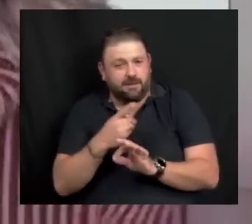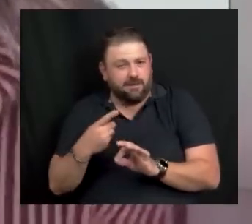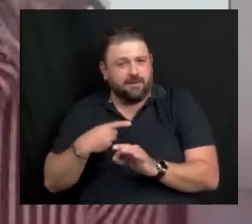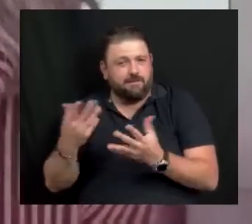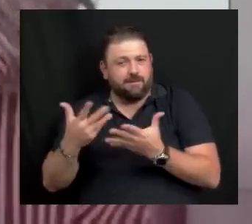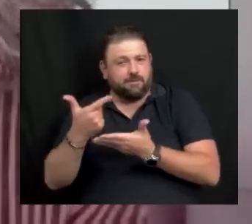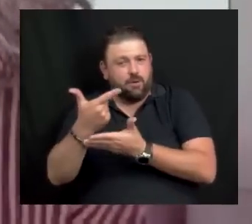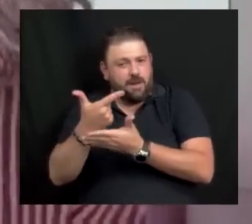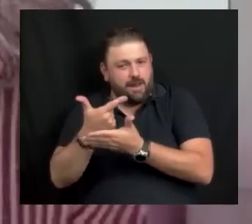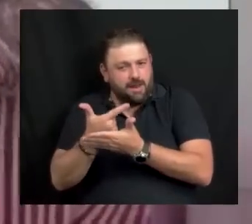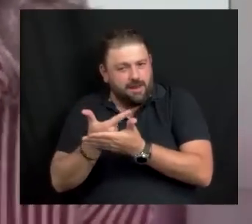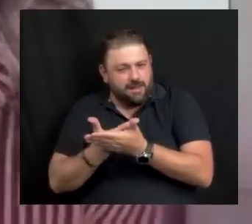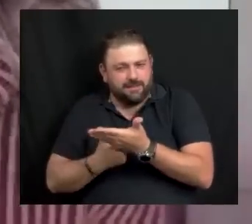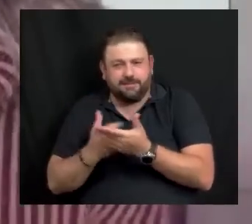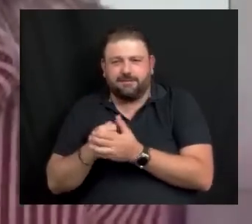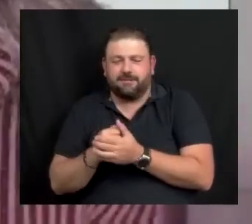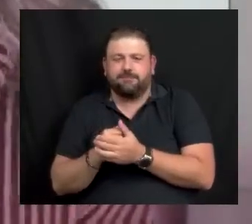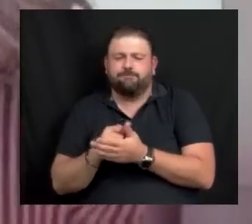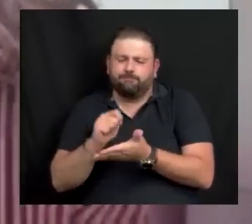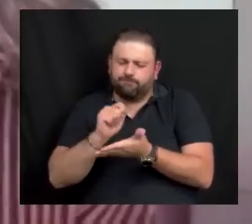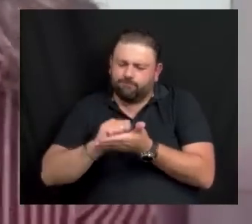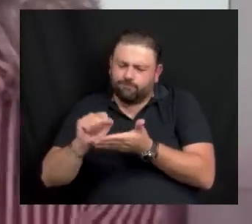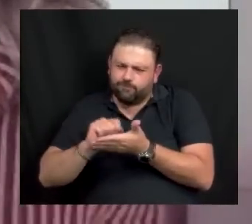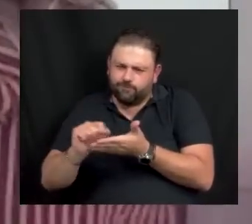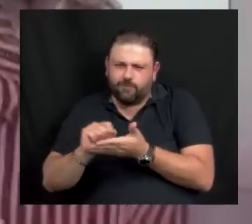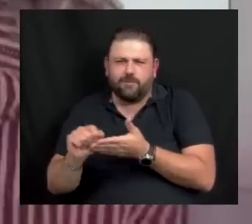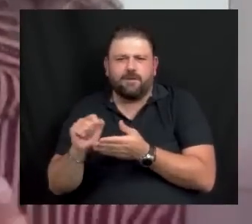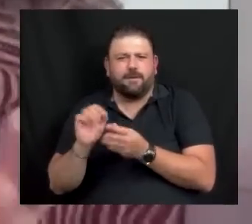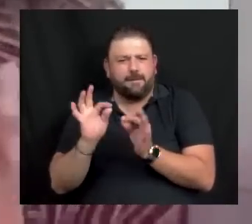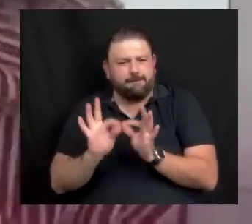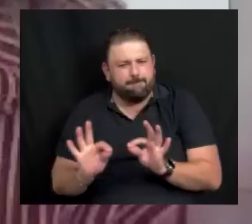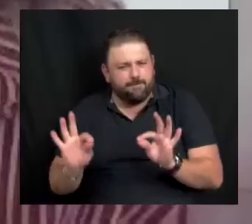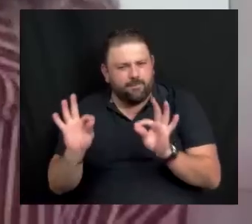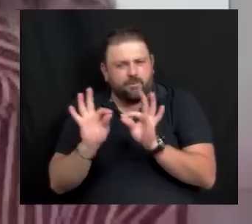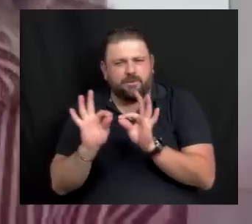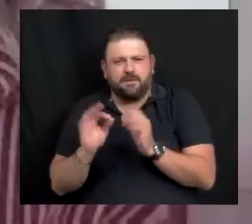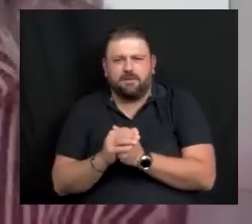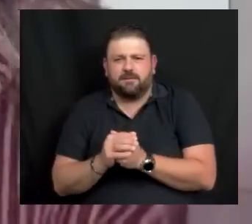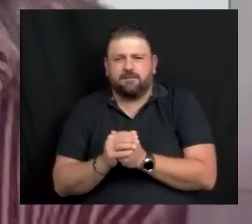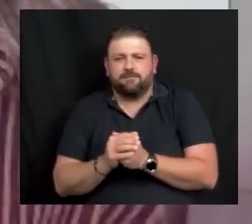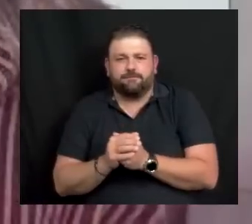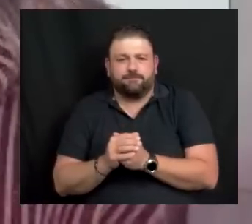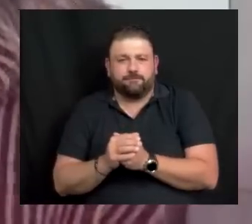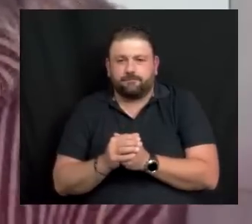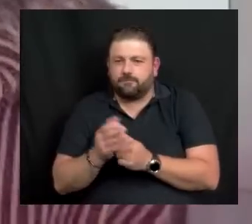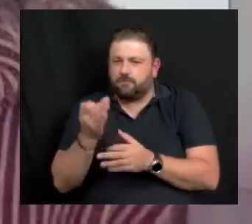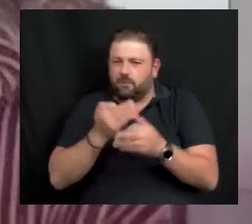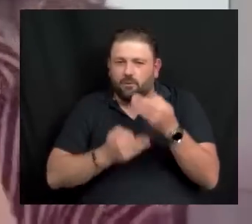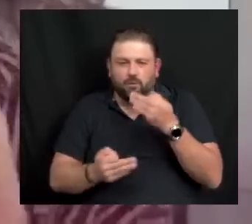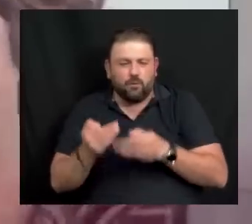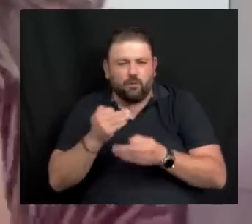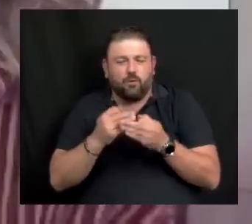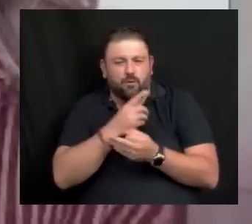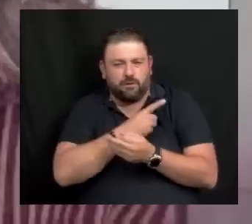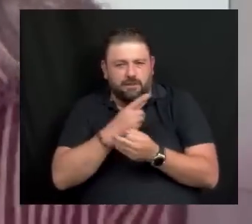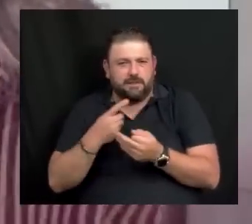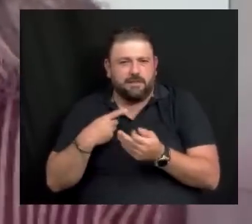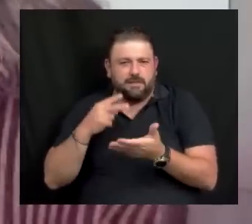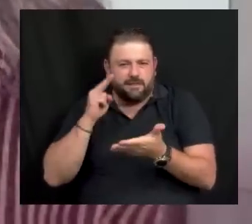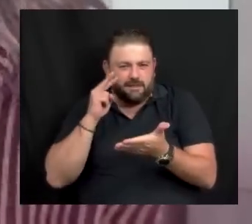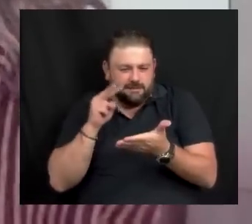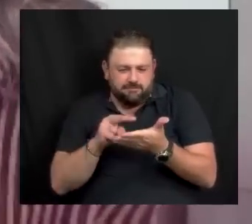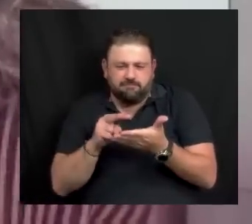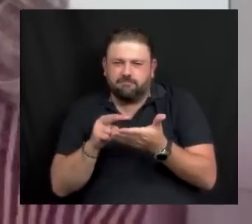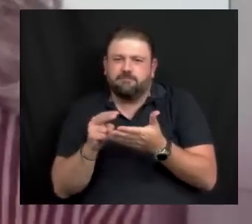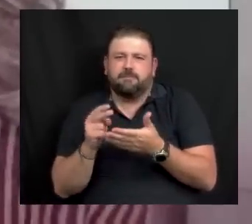pendientes genera que quizá tengas a la vista una cantidad